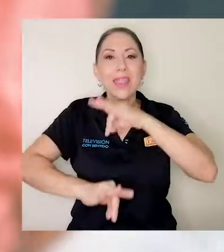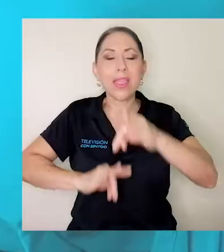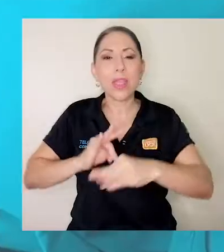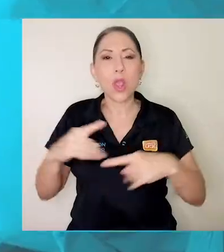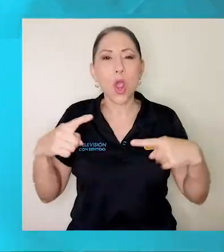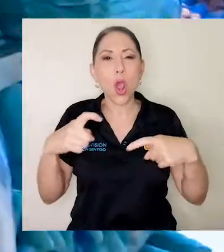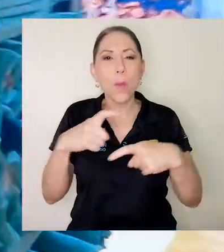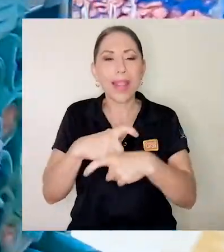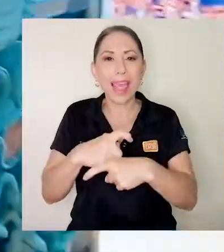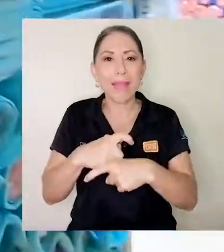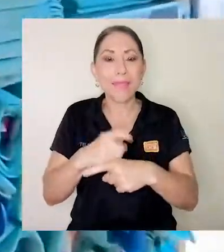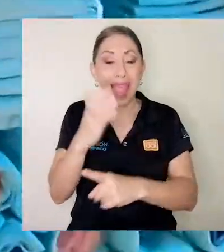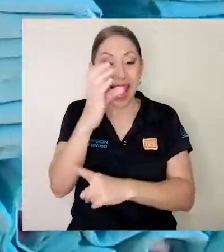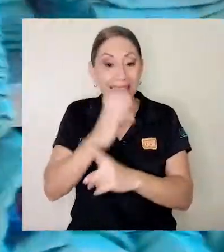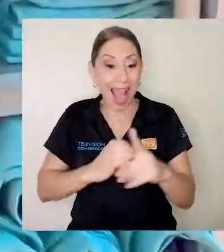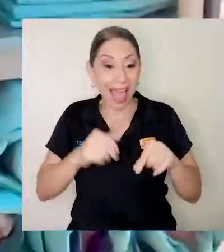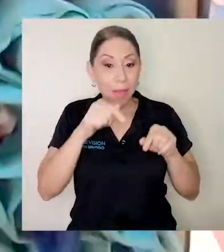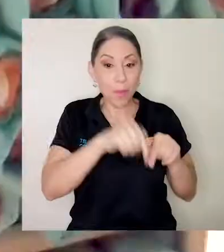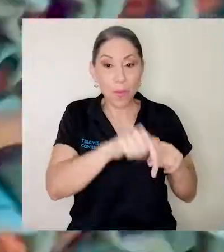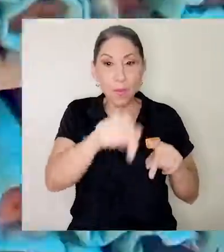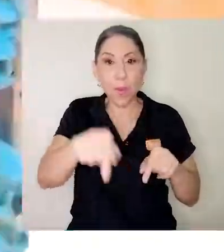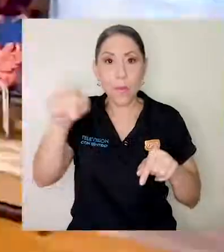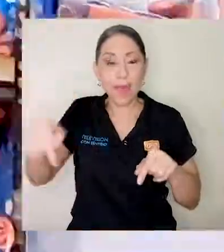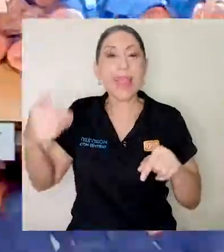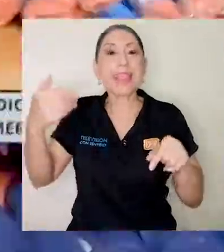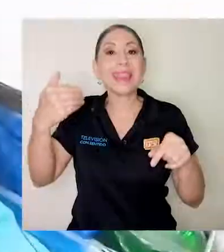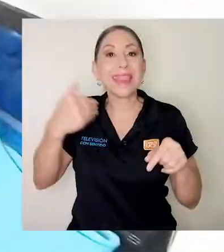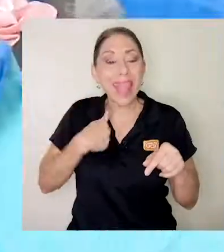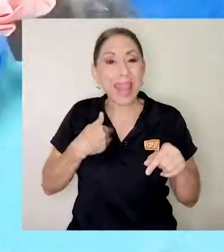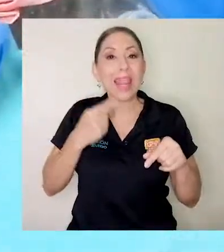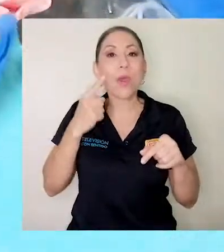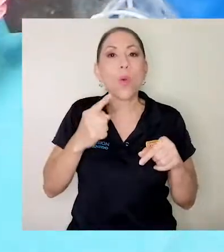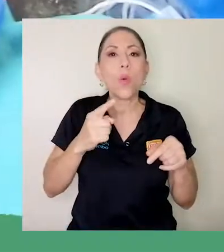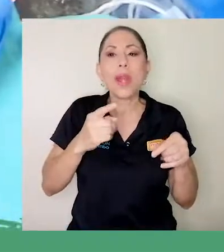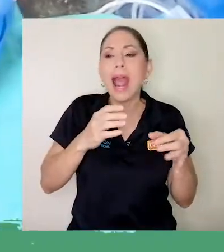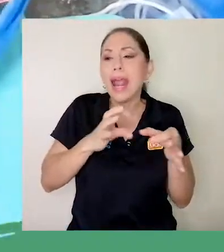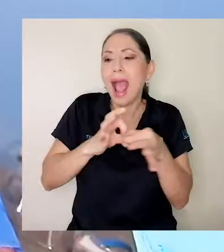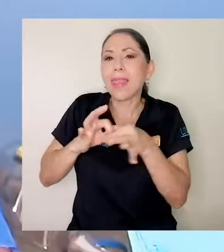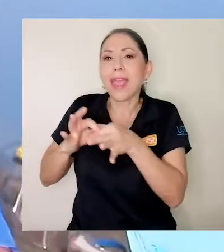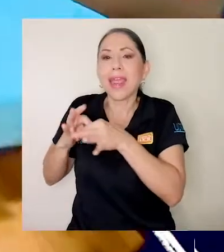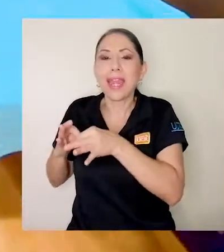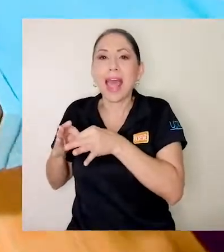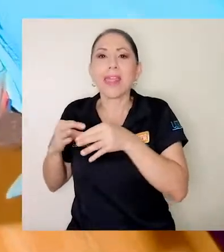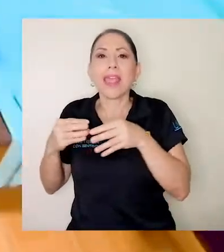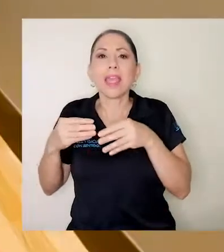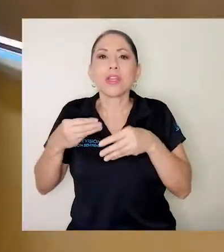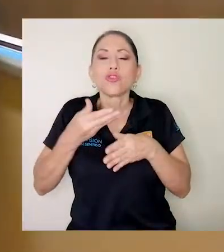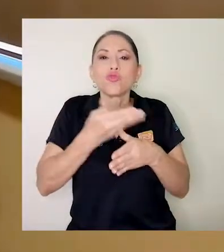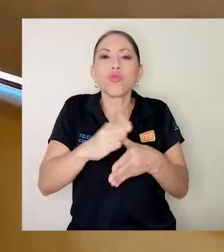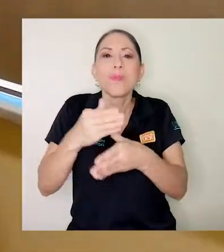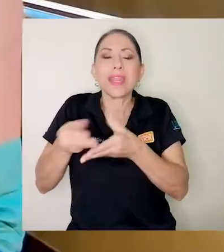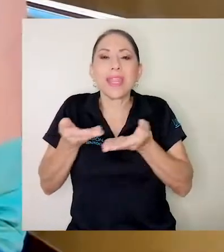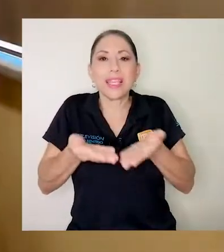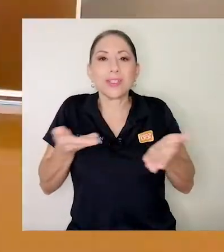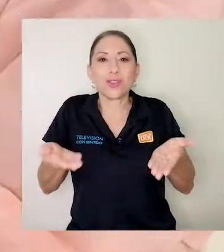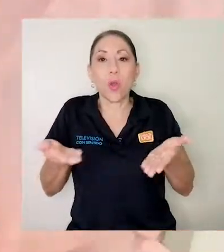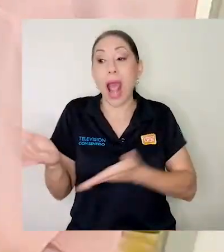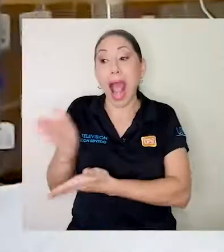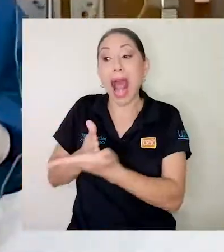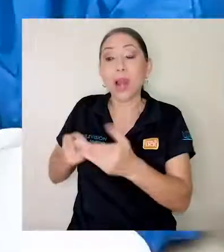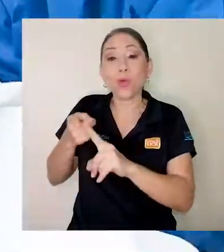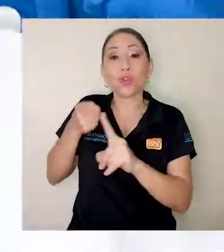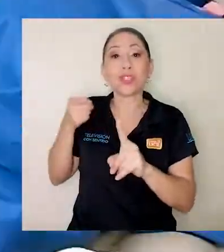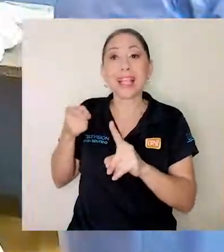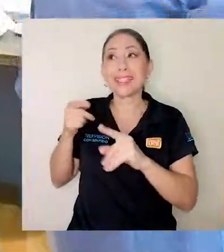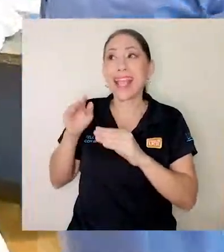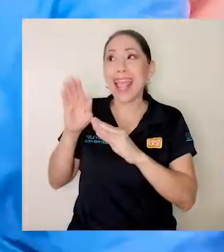cada centro tiene una cadena de suministro. Hay algunos elementos que vienen del almacén general.